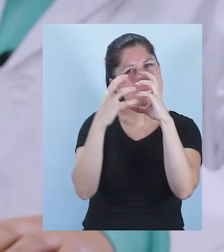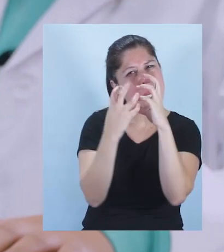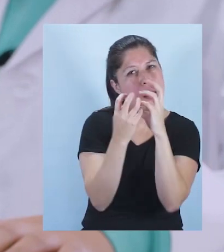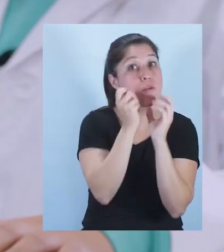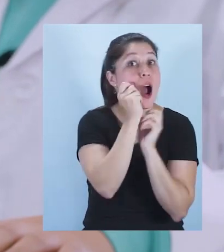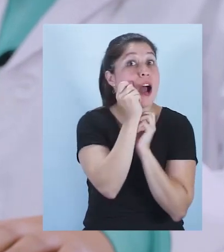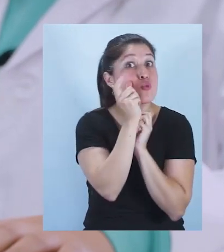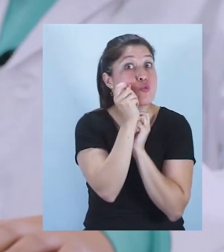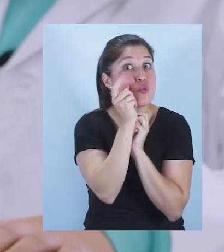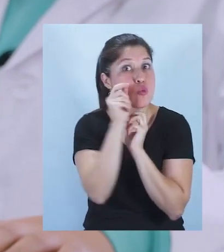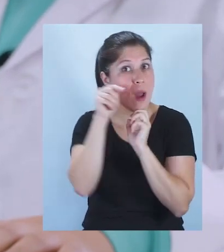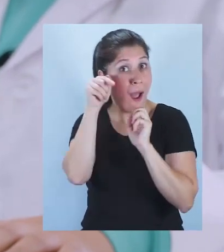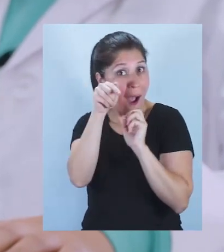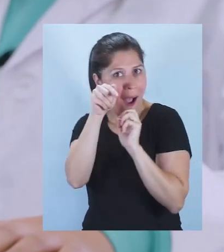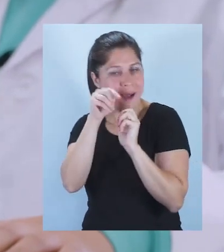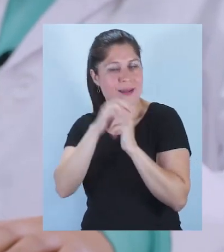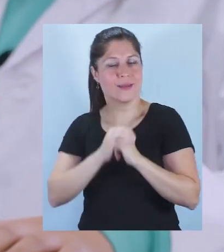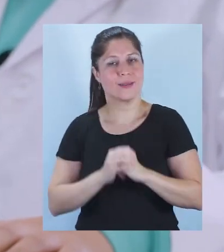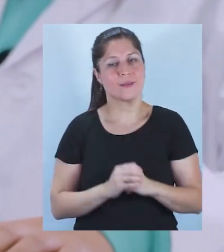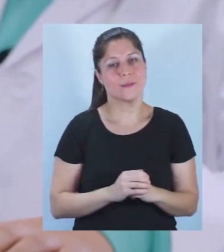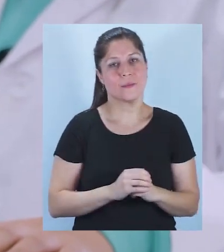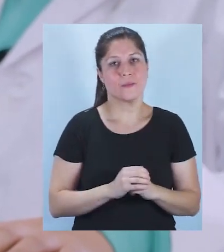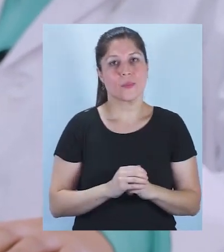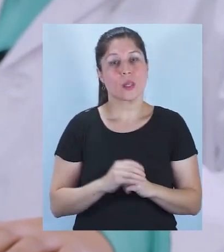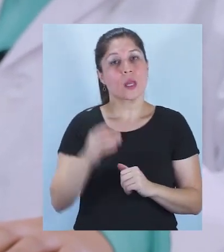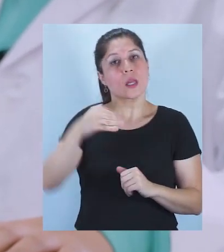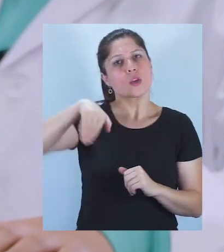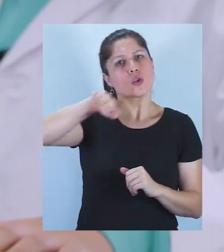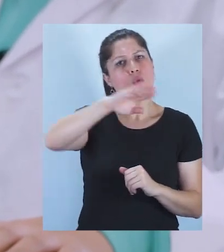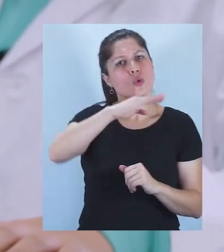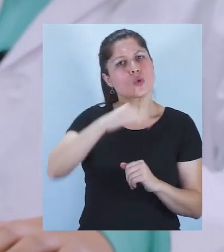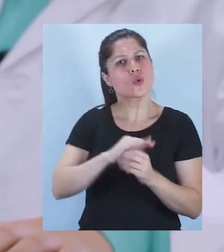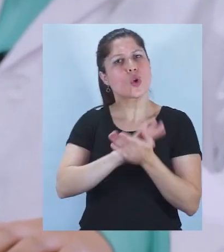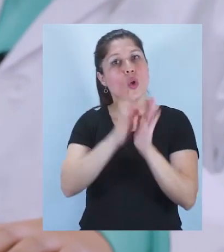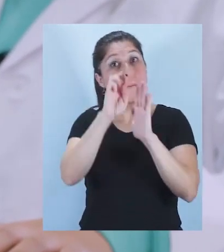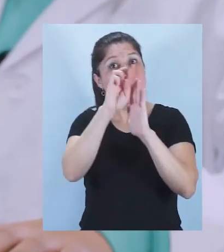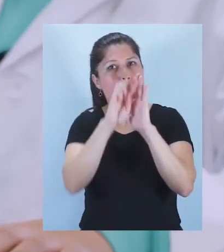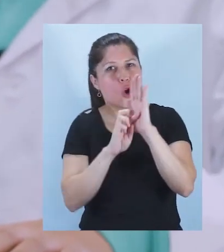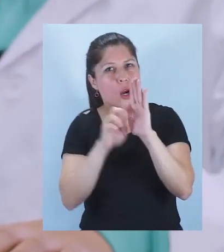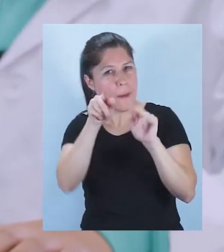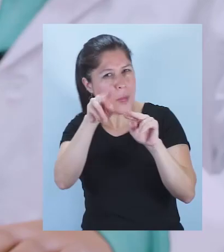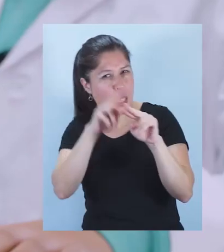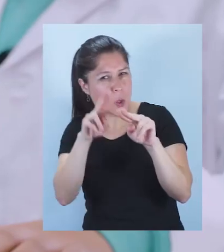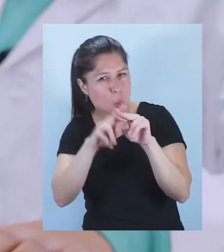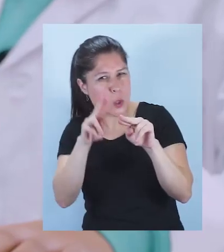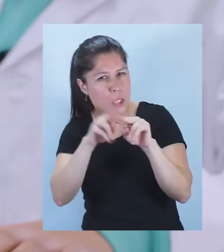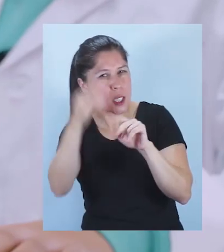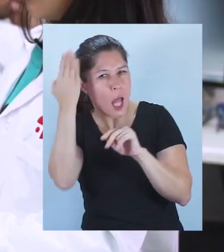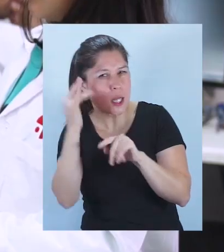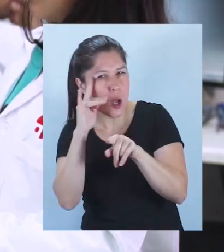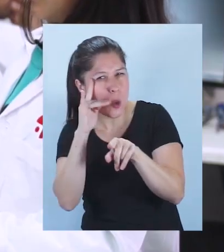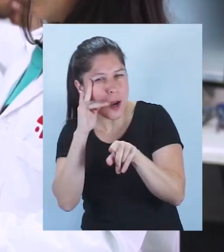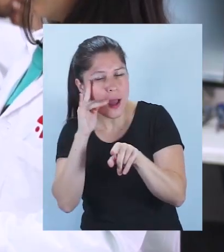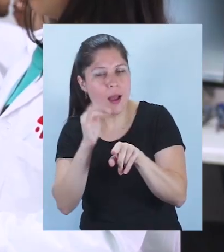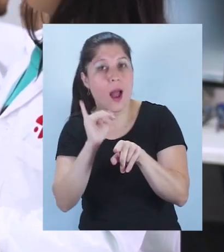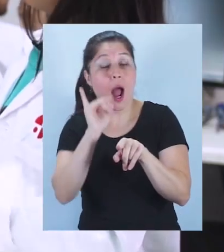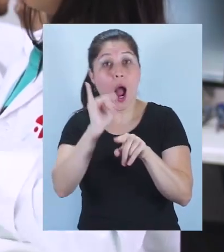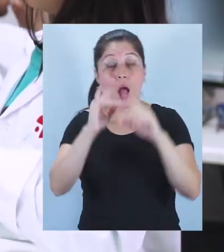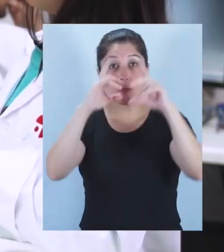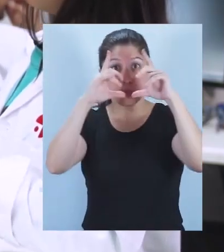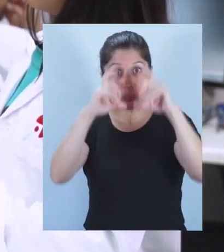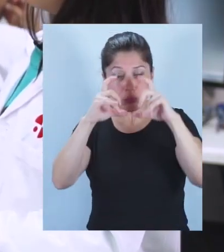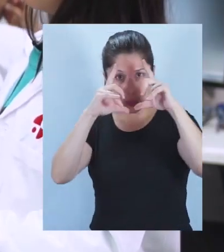acá, que es donde nosotros e pusimos el programa que tú hiciste con Carlos. ¿Te acuerdas el programa? Eh,